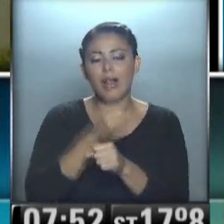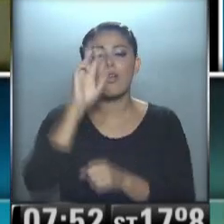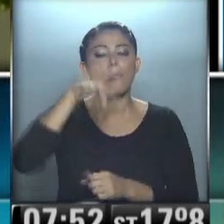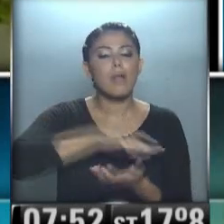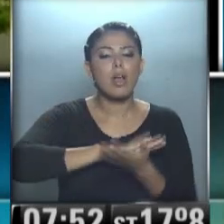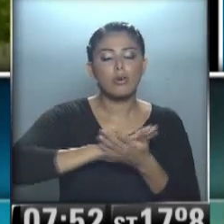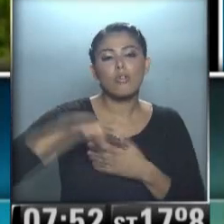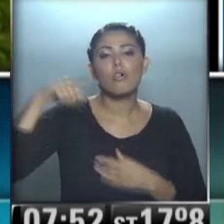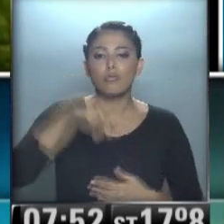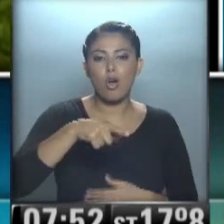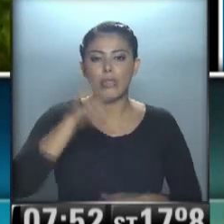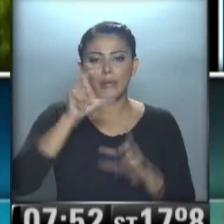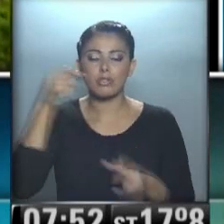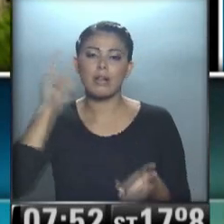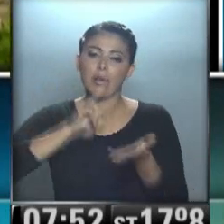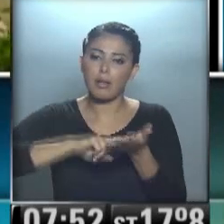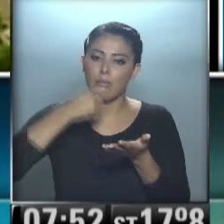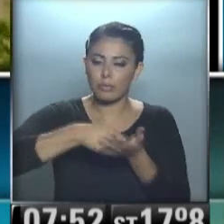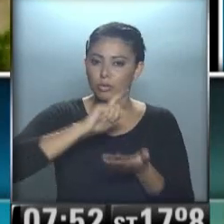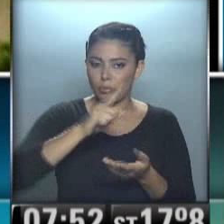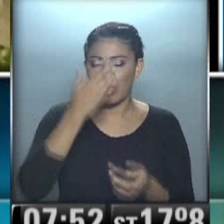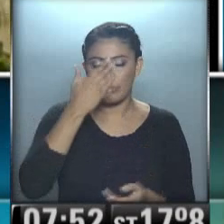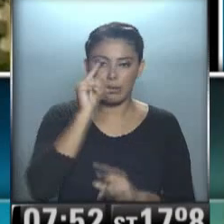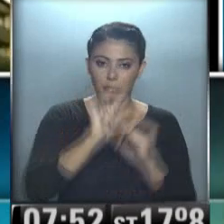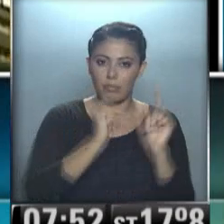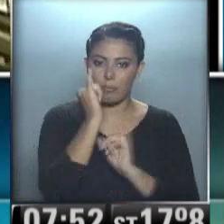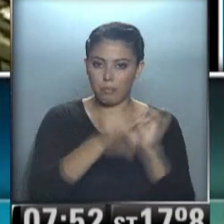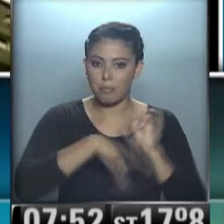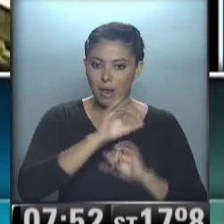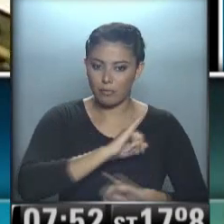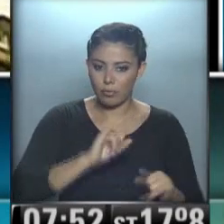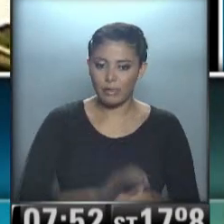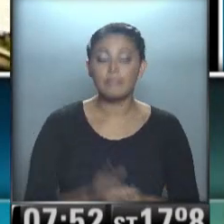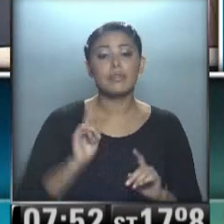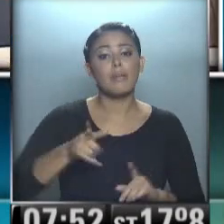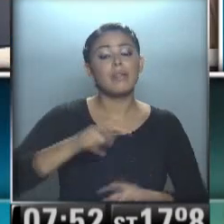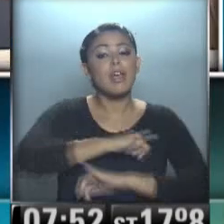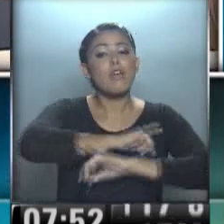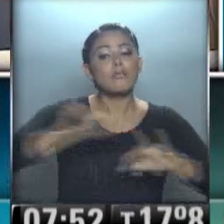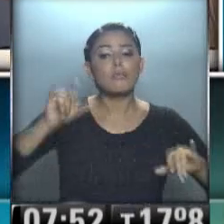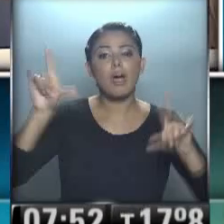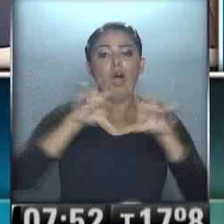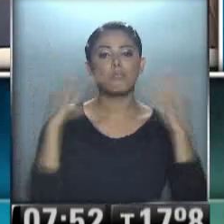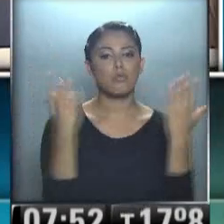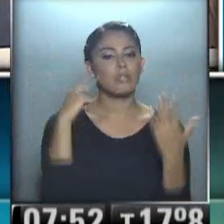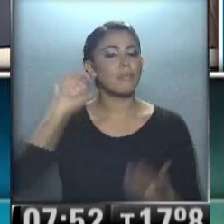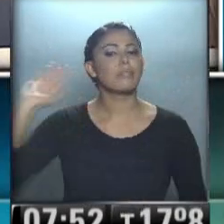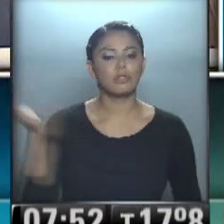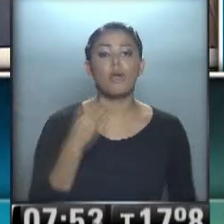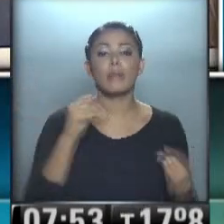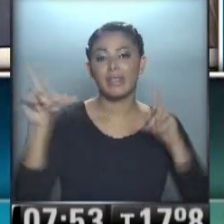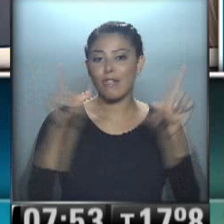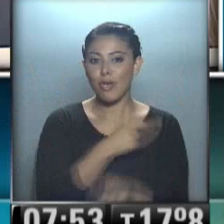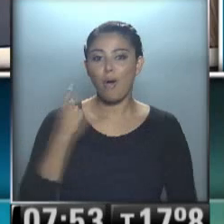anti-evasión. En un ratito los detalles y las repercusiones. Además, el anuncio de Mundial para Todos, porque la televisión pública, Nadia, va a emitir